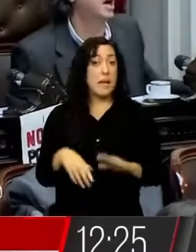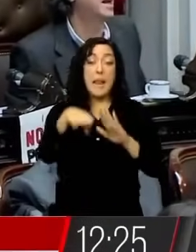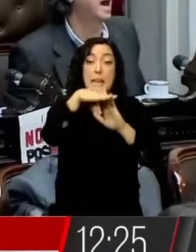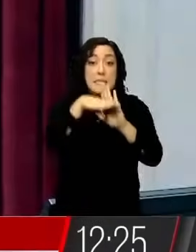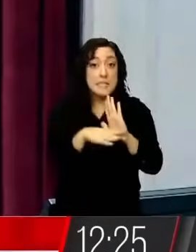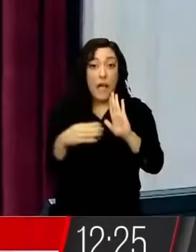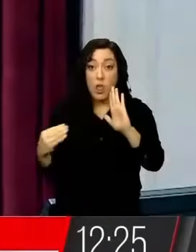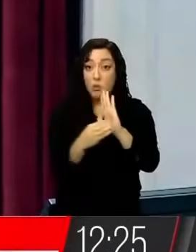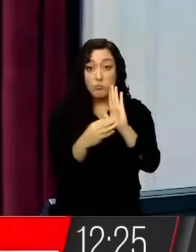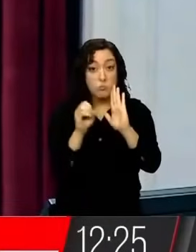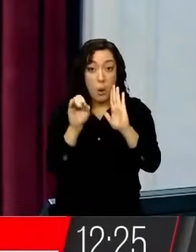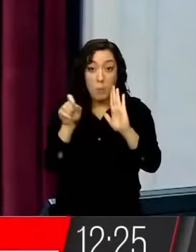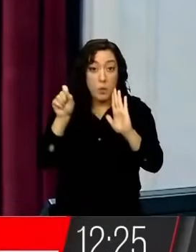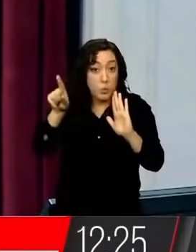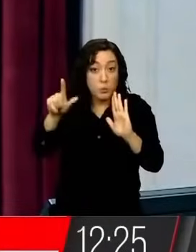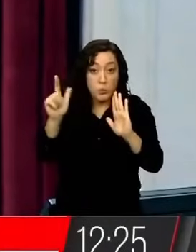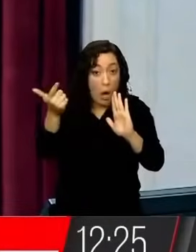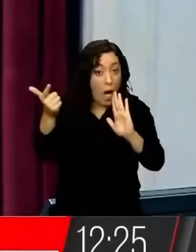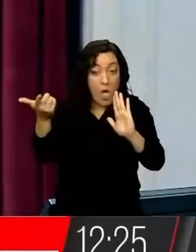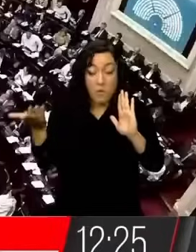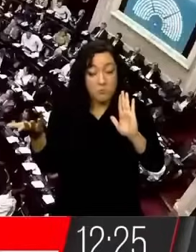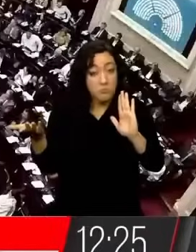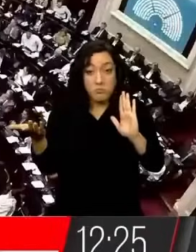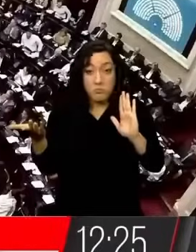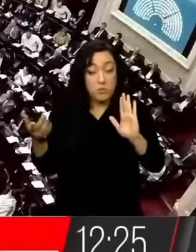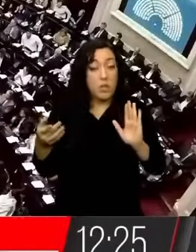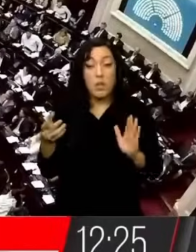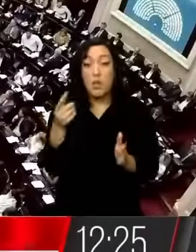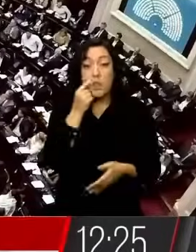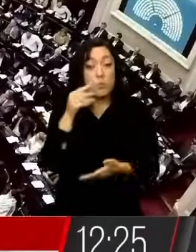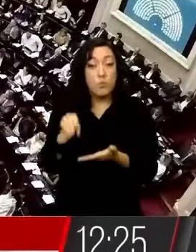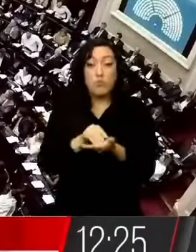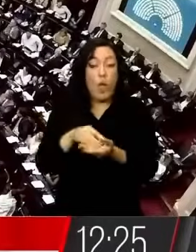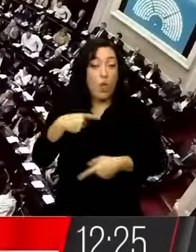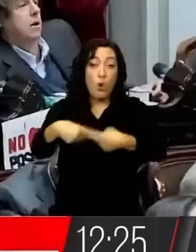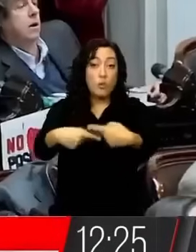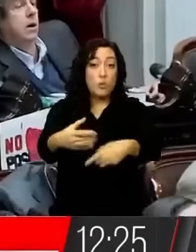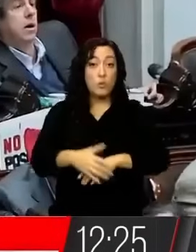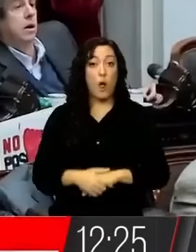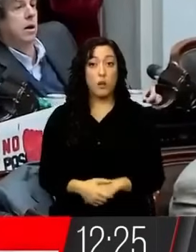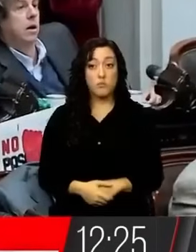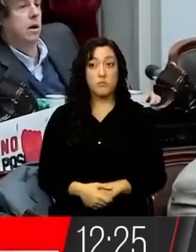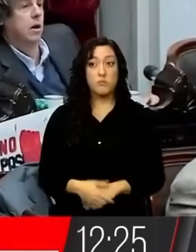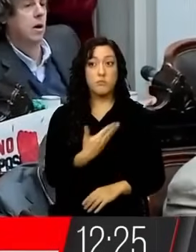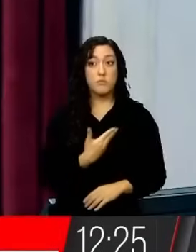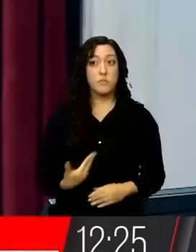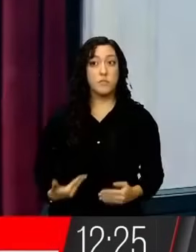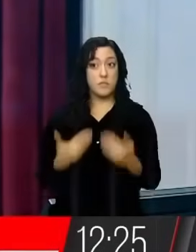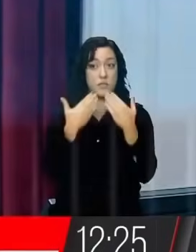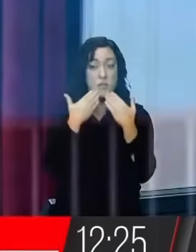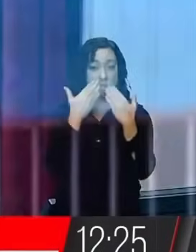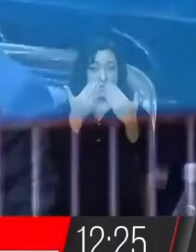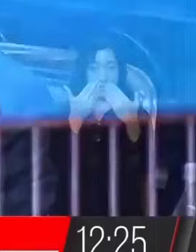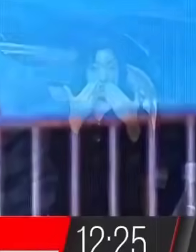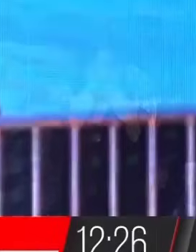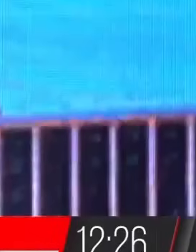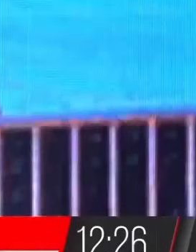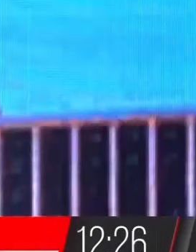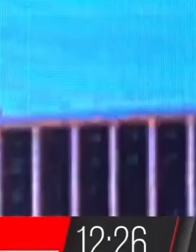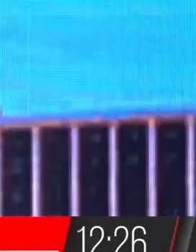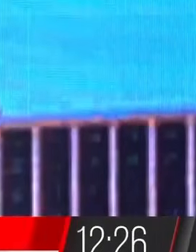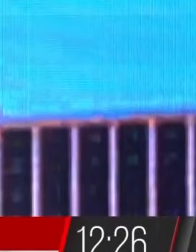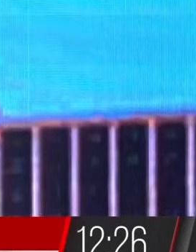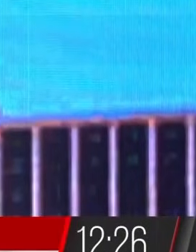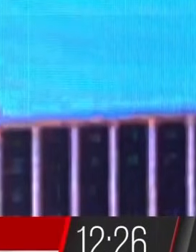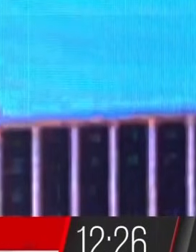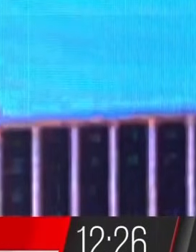listado. No figura en el listado. Continúe, diputado Bruge. Gracias, señor presidente. Bueno, una diputada